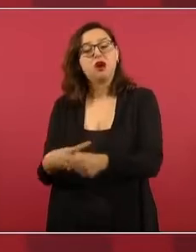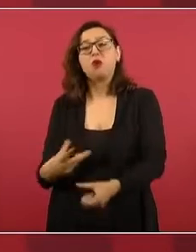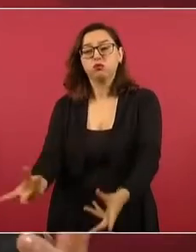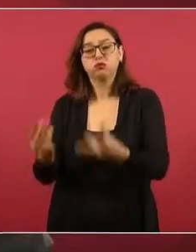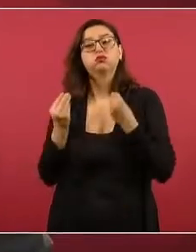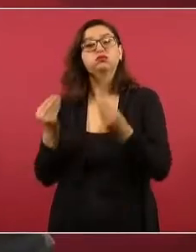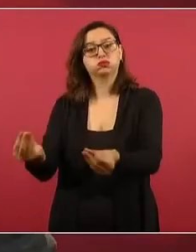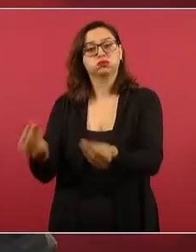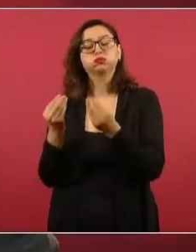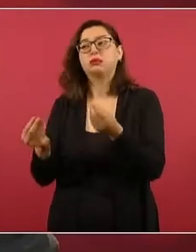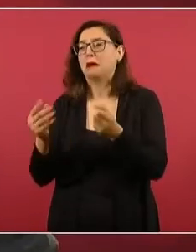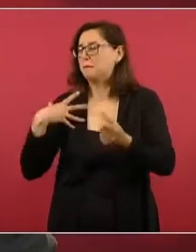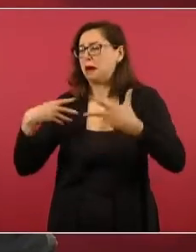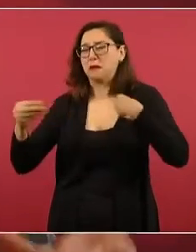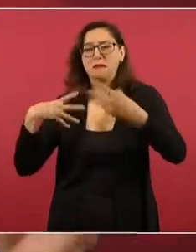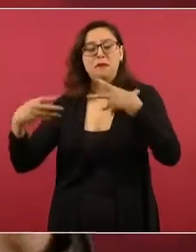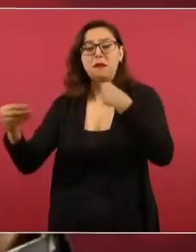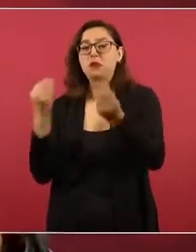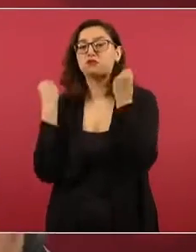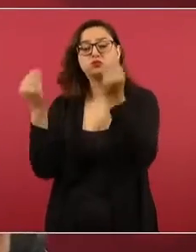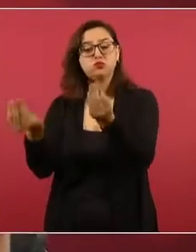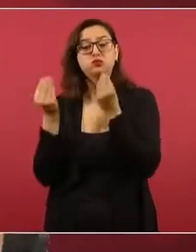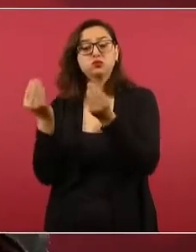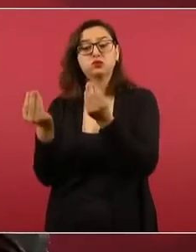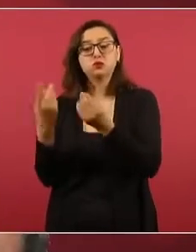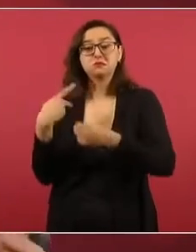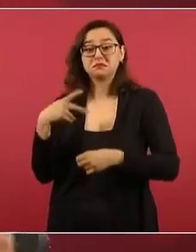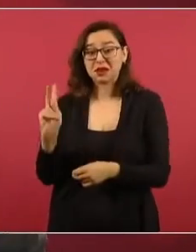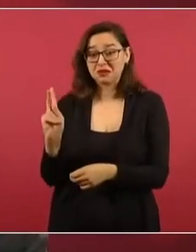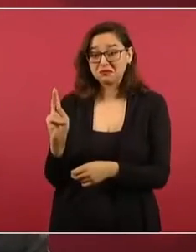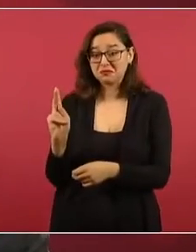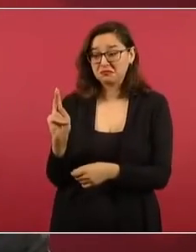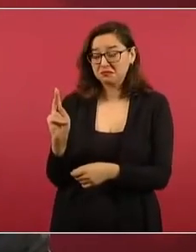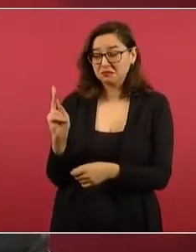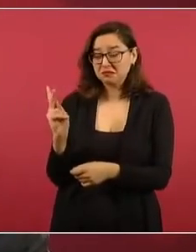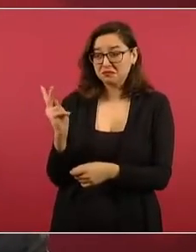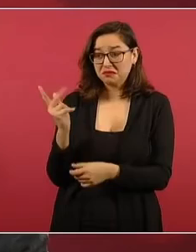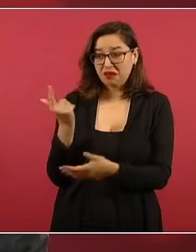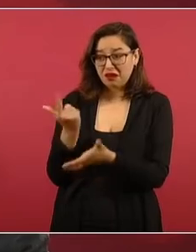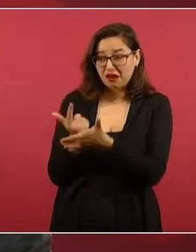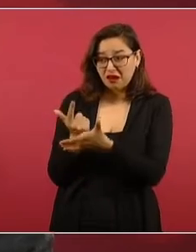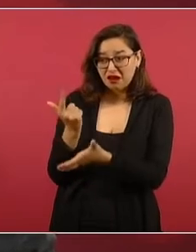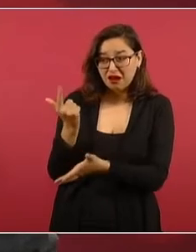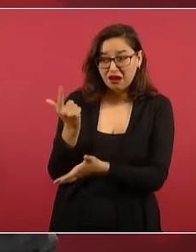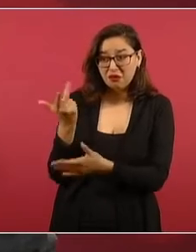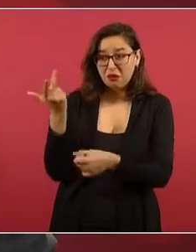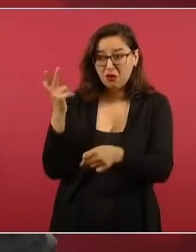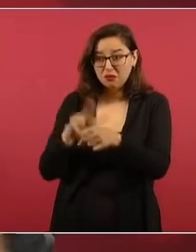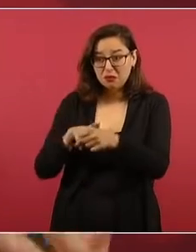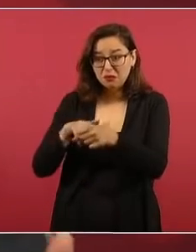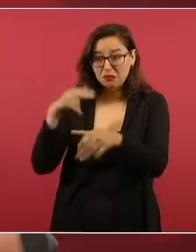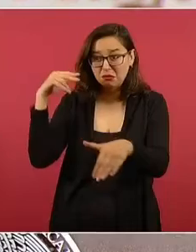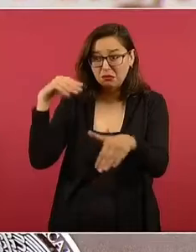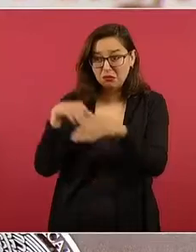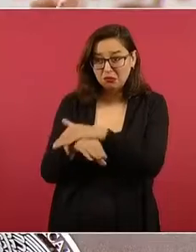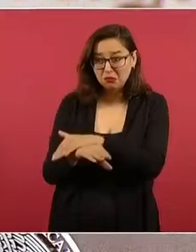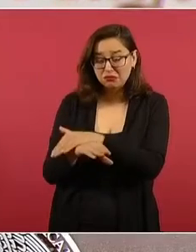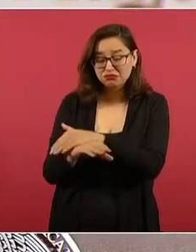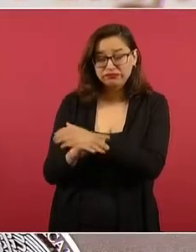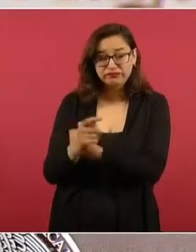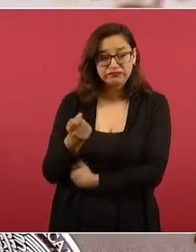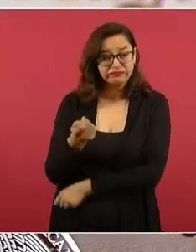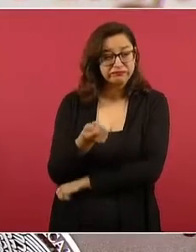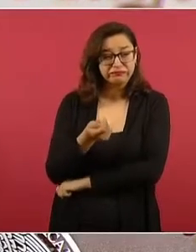Ómicron es mucho más transmisible, pero una proporción muy pequeña de personas que se hospitalizan y aún mejor,